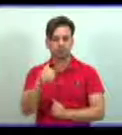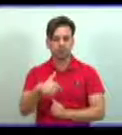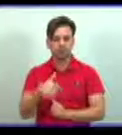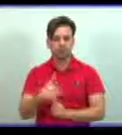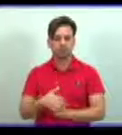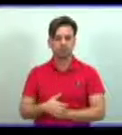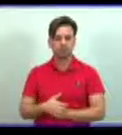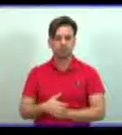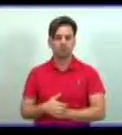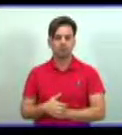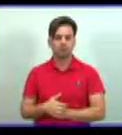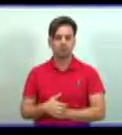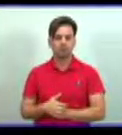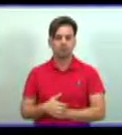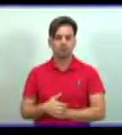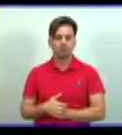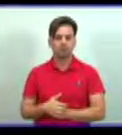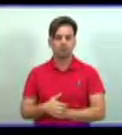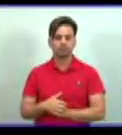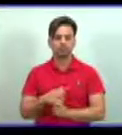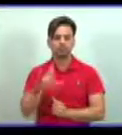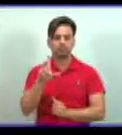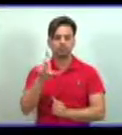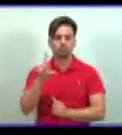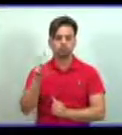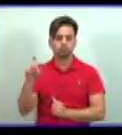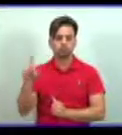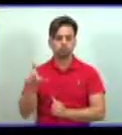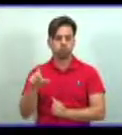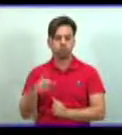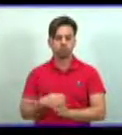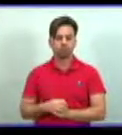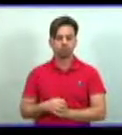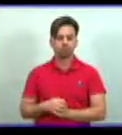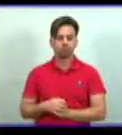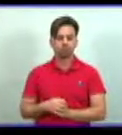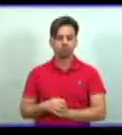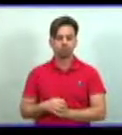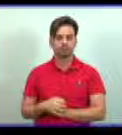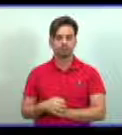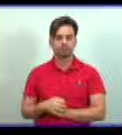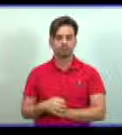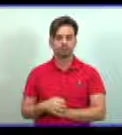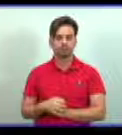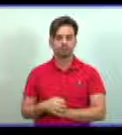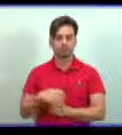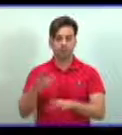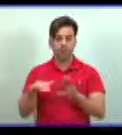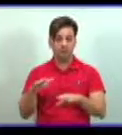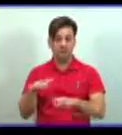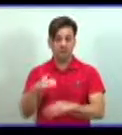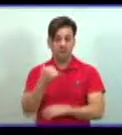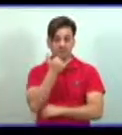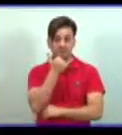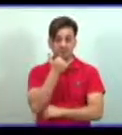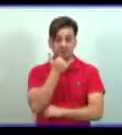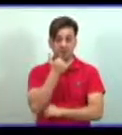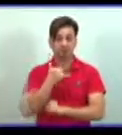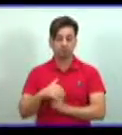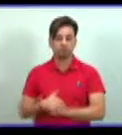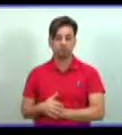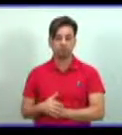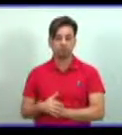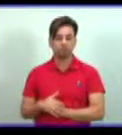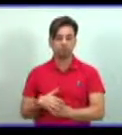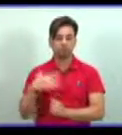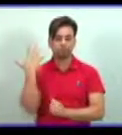utilizábamos, que son spray, ese que ustedes conocen como spray, muchas veces eran de los que más afectaban la capa de ozono.